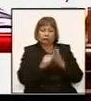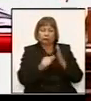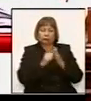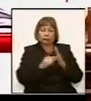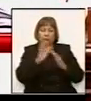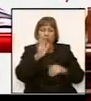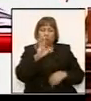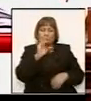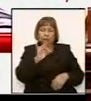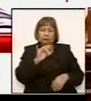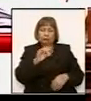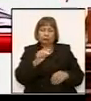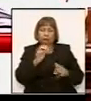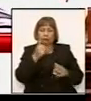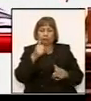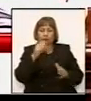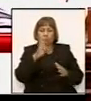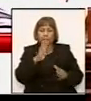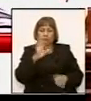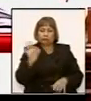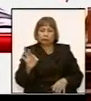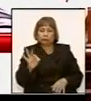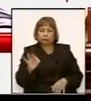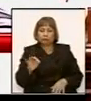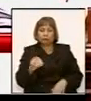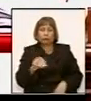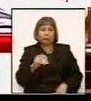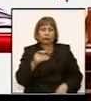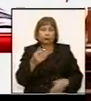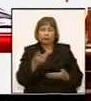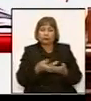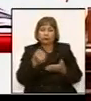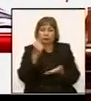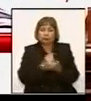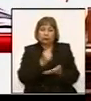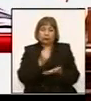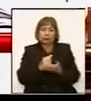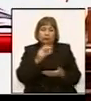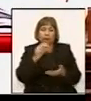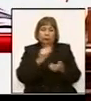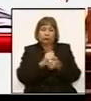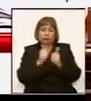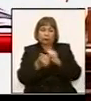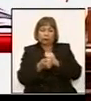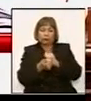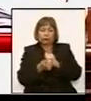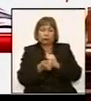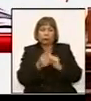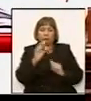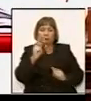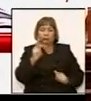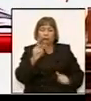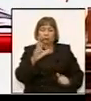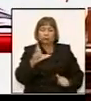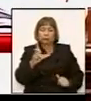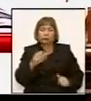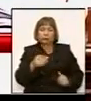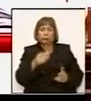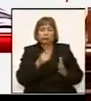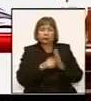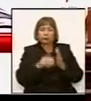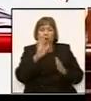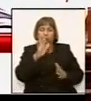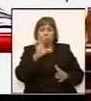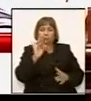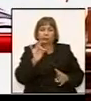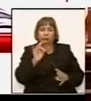decreto legislativo 1049. Decreto legislativo del notariado. Modifícase en los literales K y L del artículo